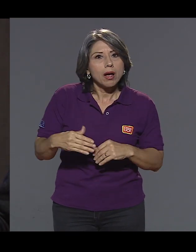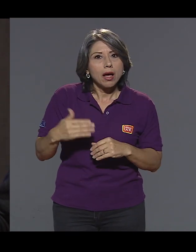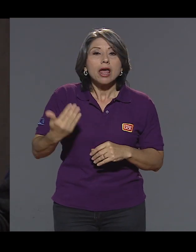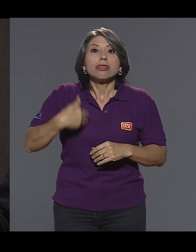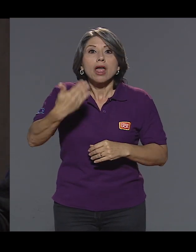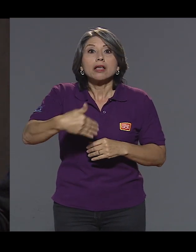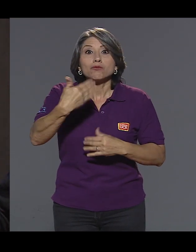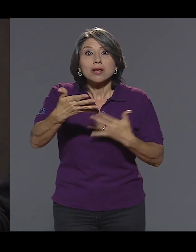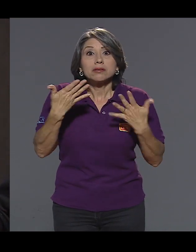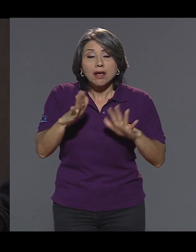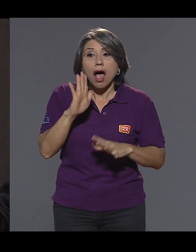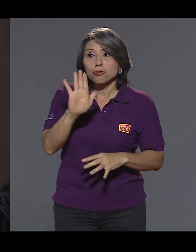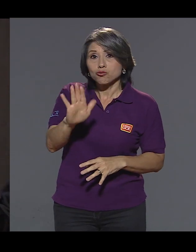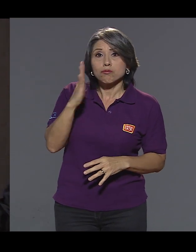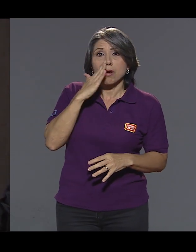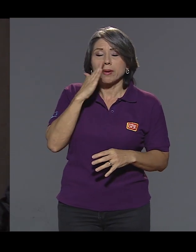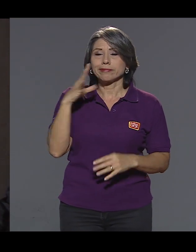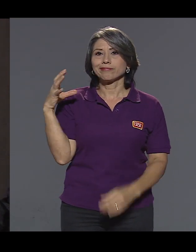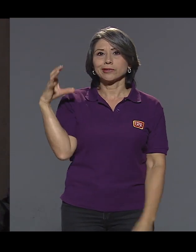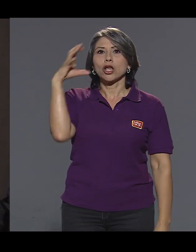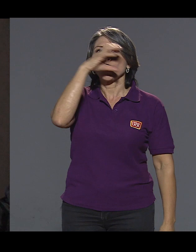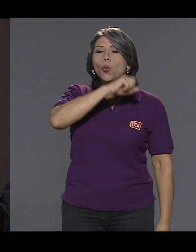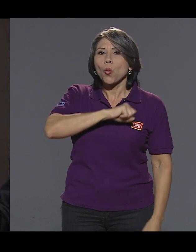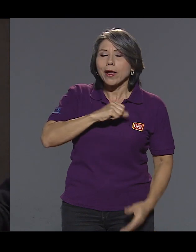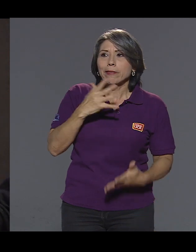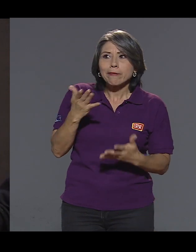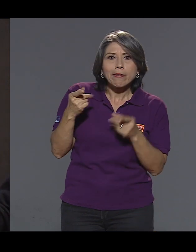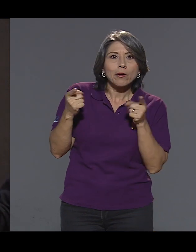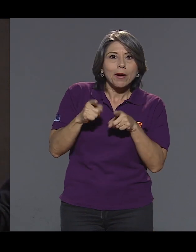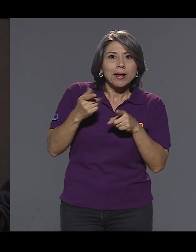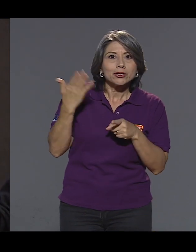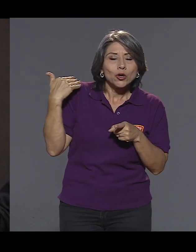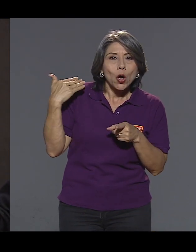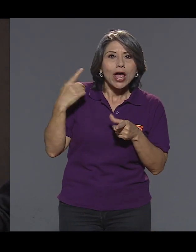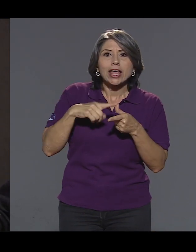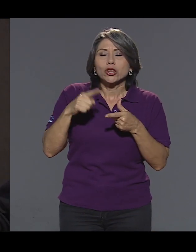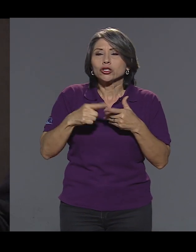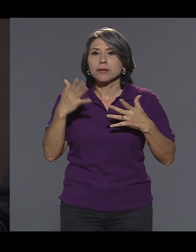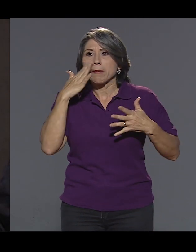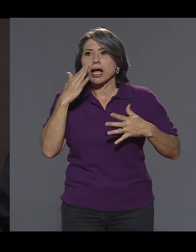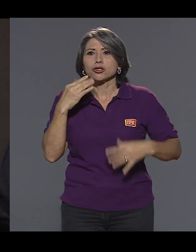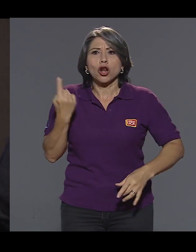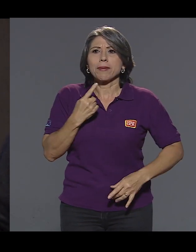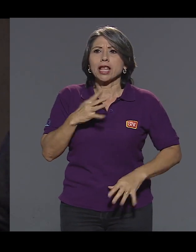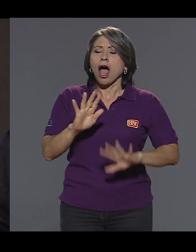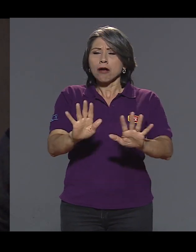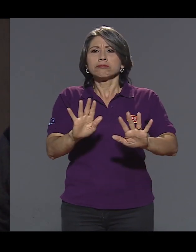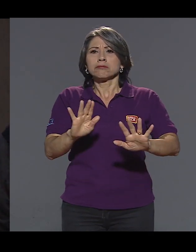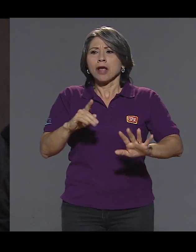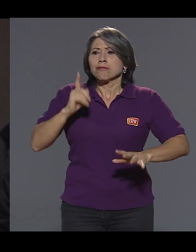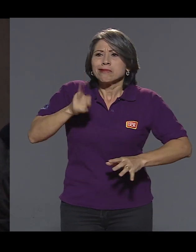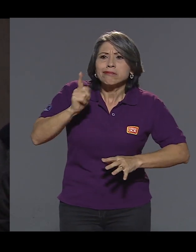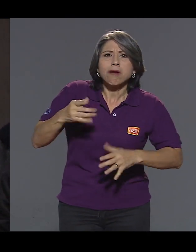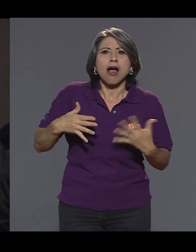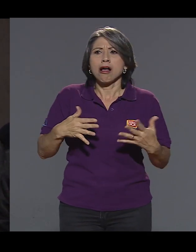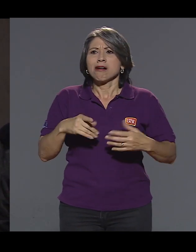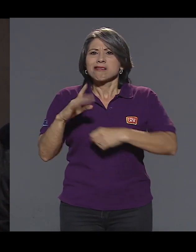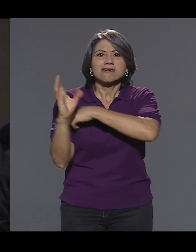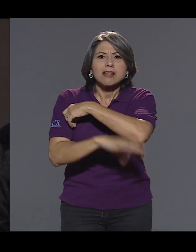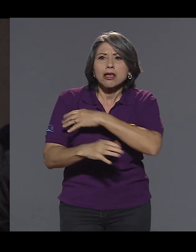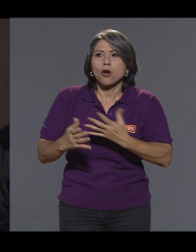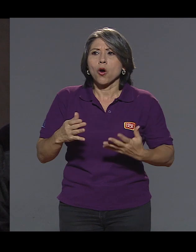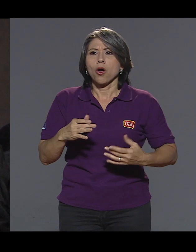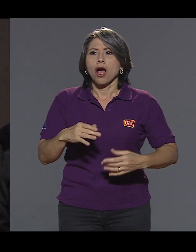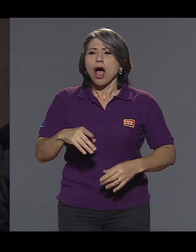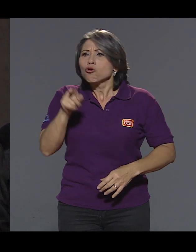Después, cuando las mamás se dan cuenta, solo están para ordenar, para castigo, para